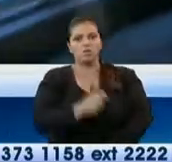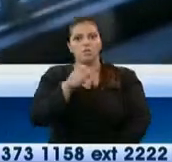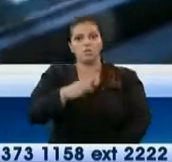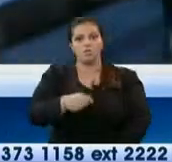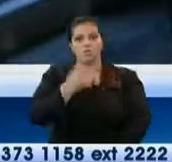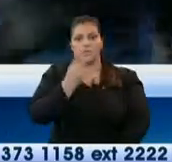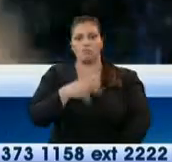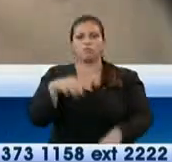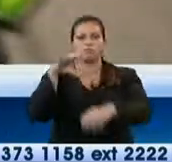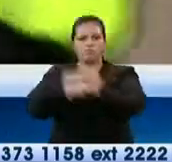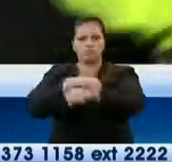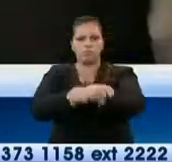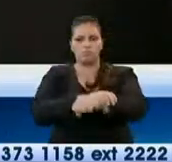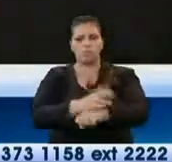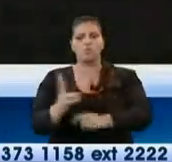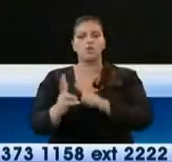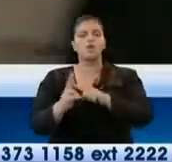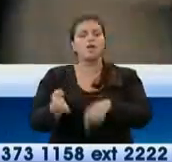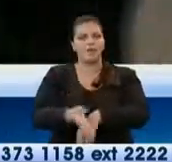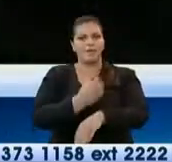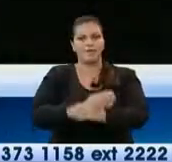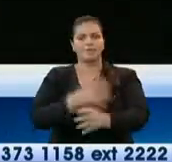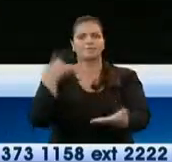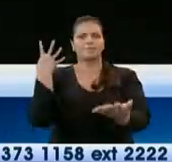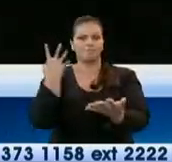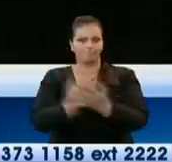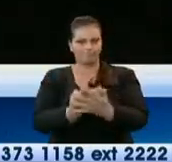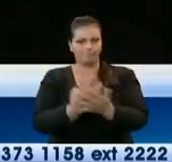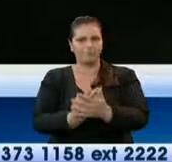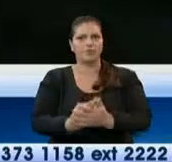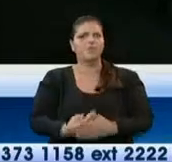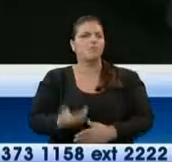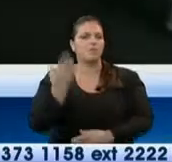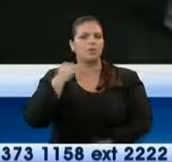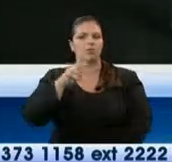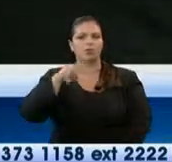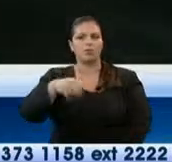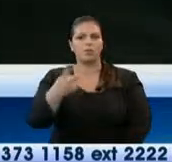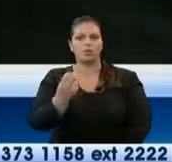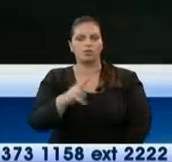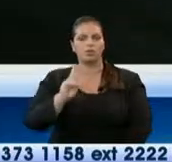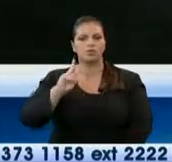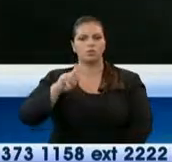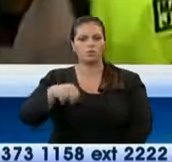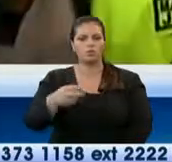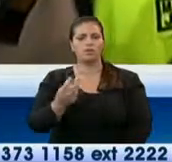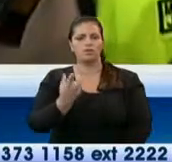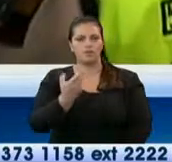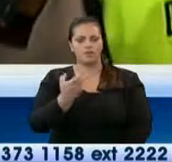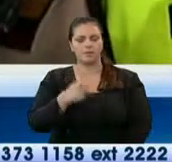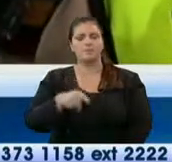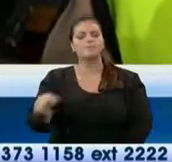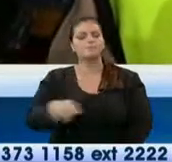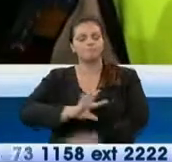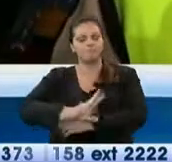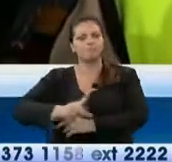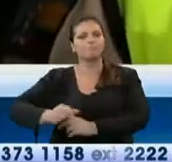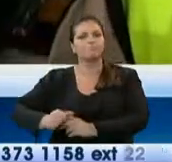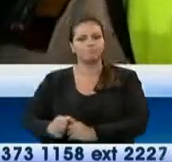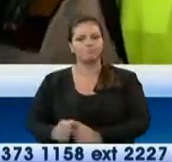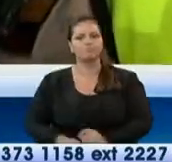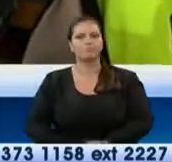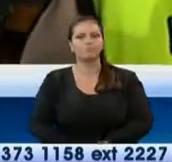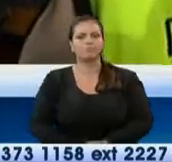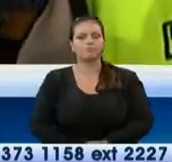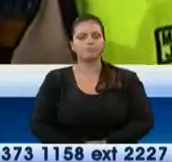ellas registra 2 detenciones en los años 2012 y 2013 por el delito de robo. Igualmente la Policía Nacional ha tomado